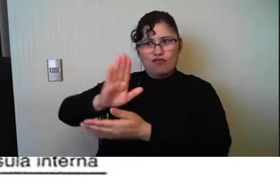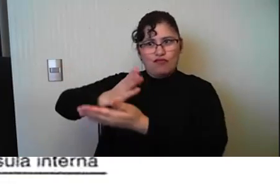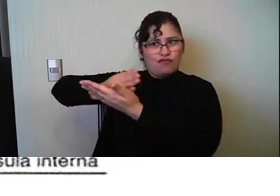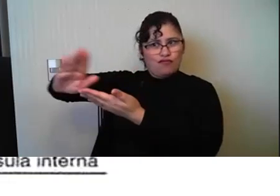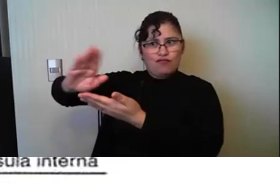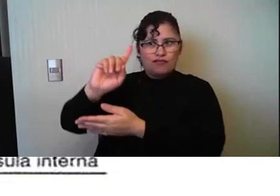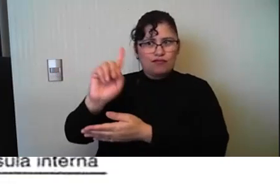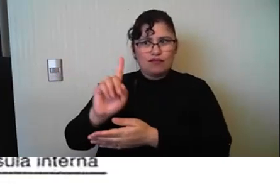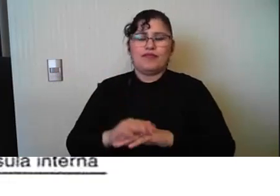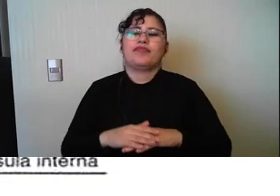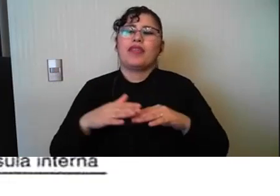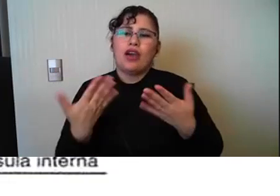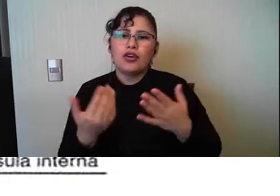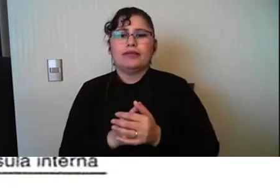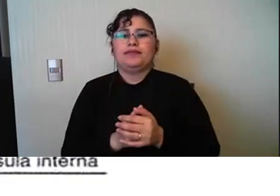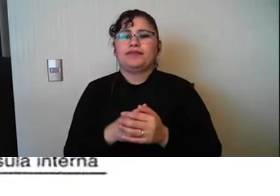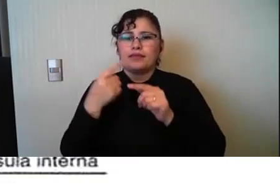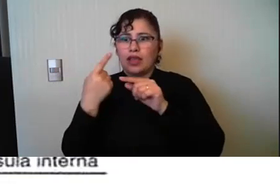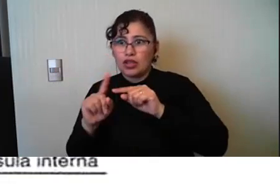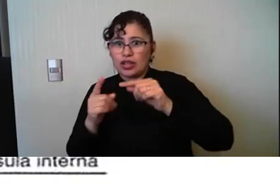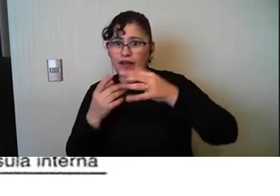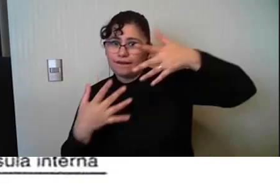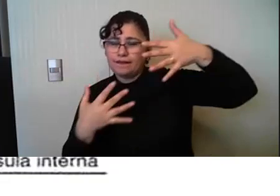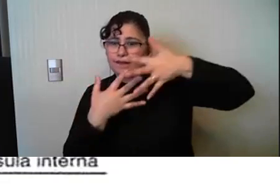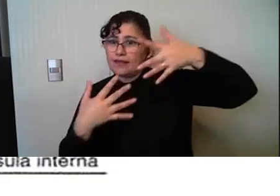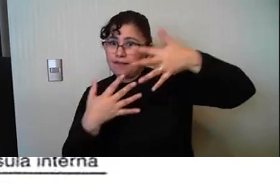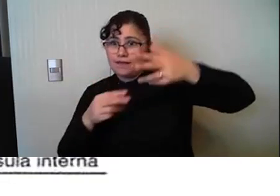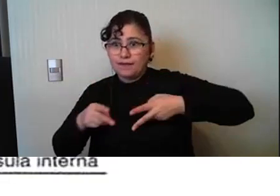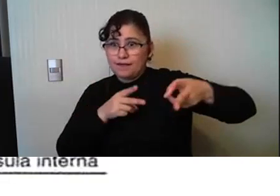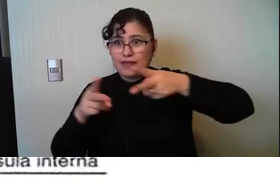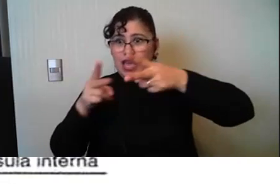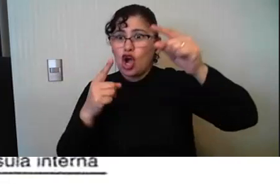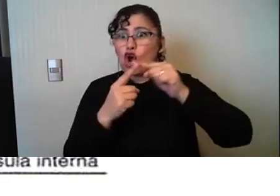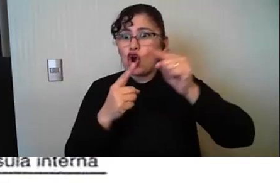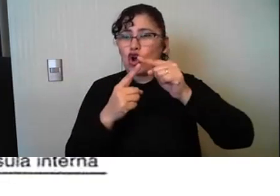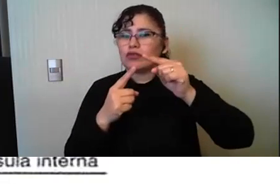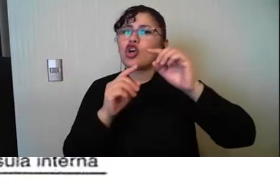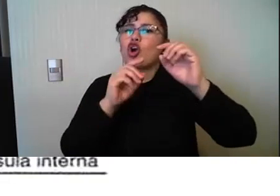pasan las vías córtico-espinales, como están declaradas aquí,